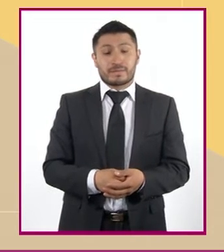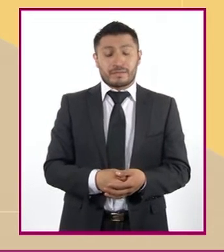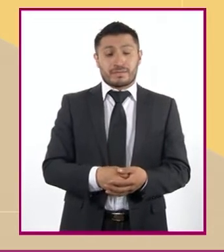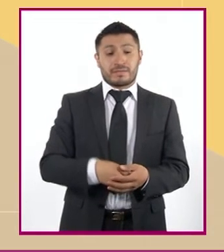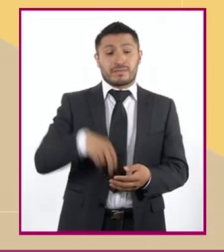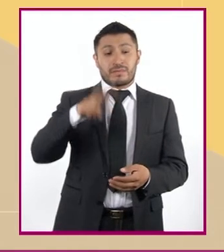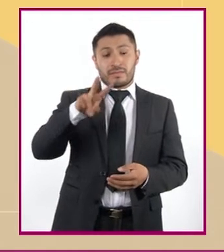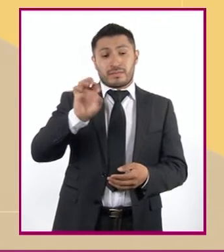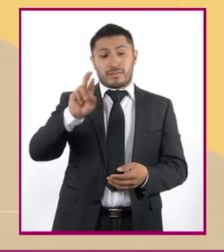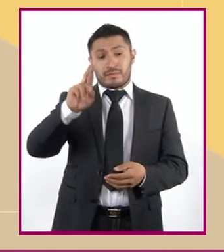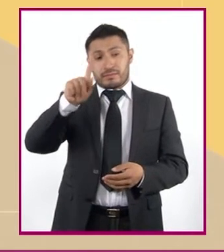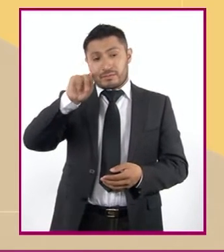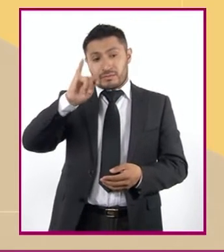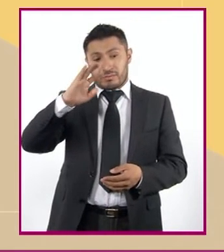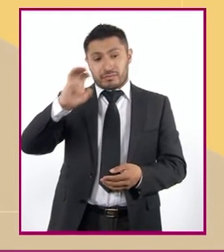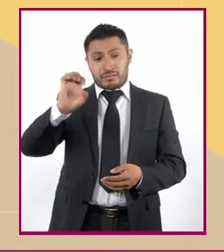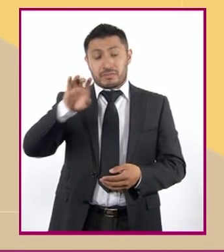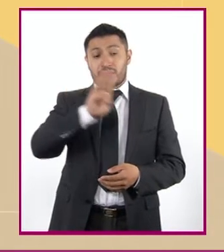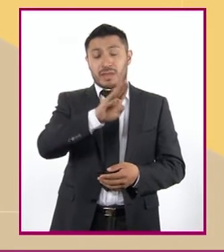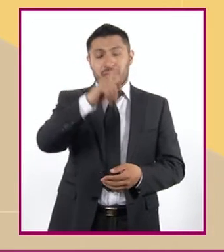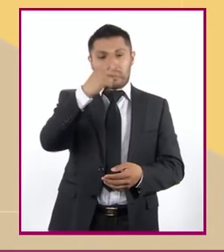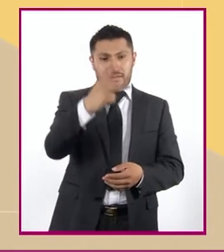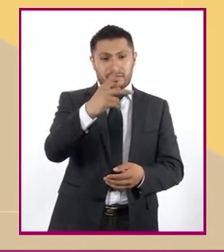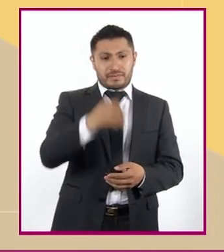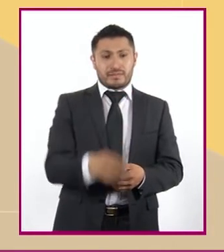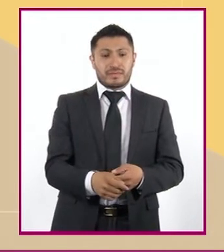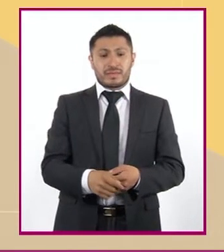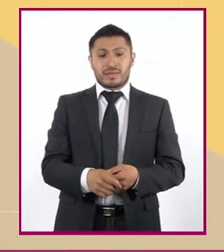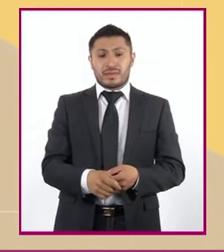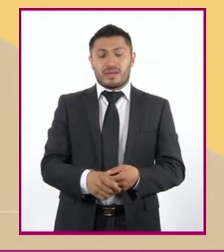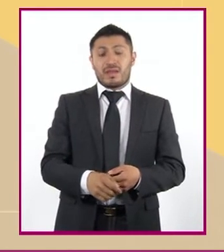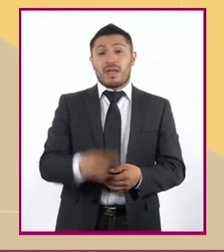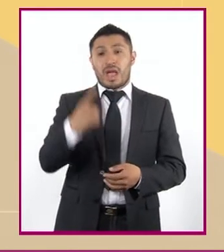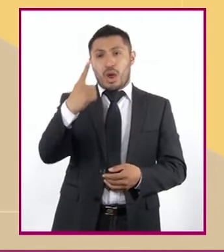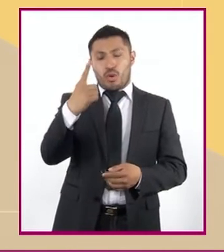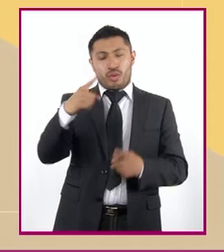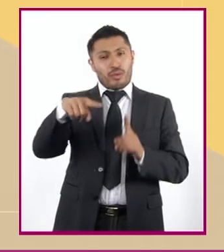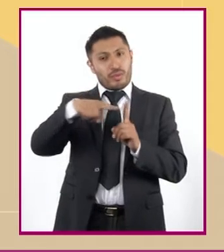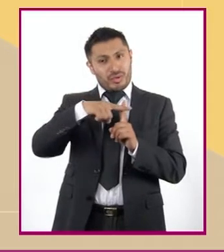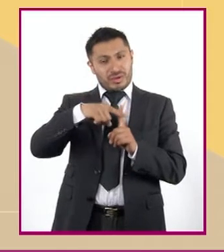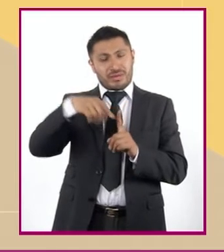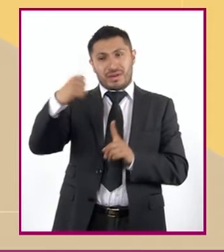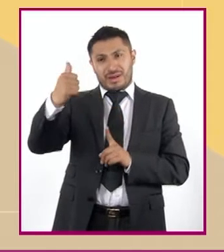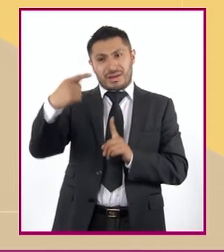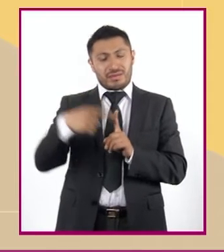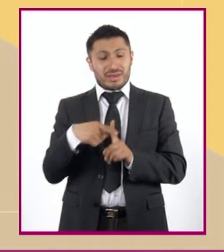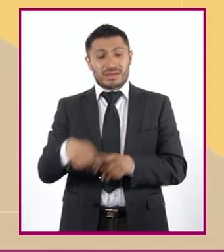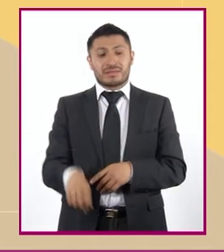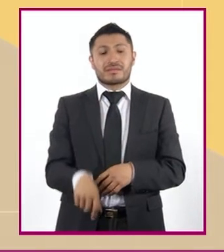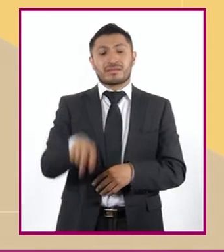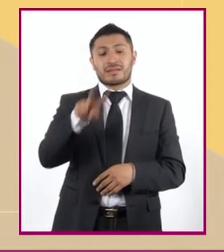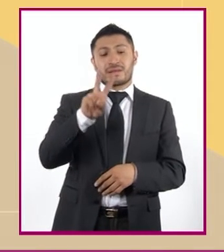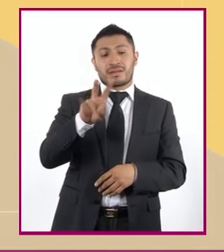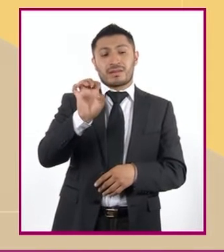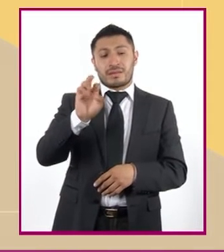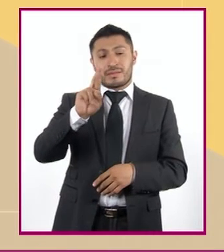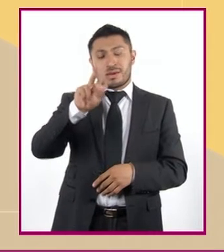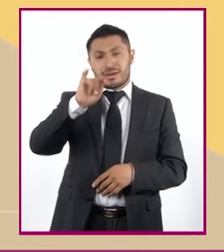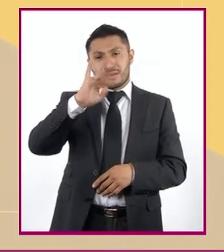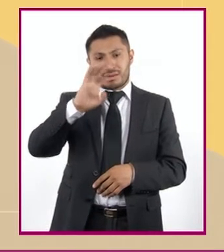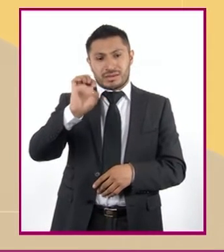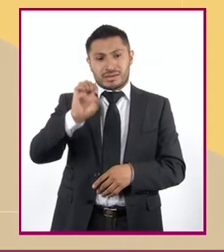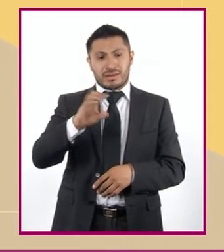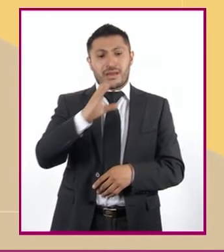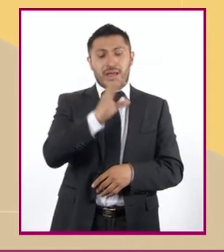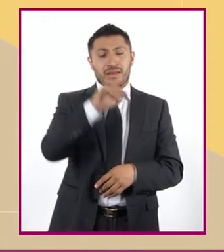Para el vértice B', las coordenadas son 1 positivo y 6 positivo. Para el